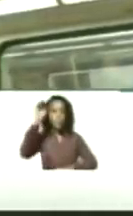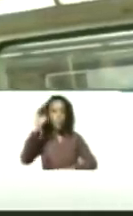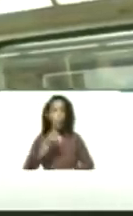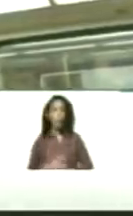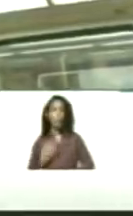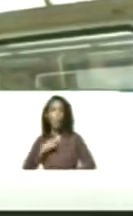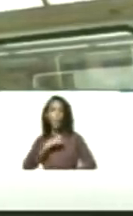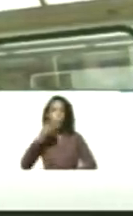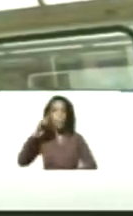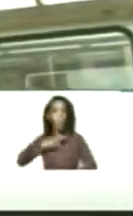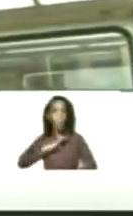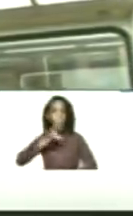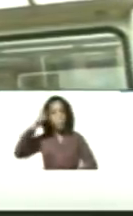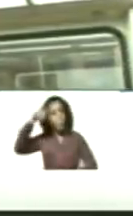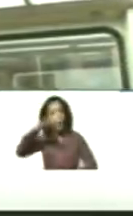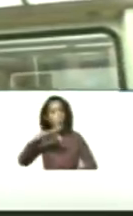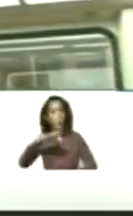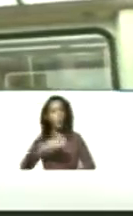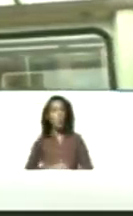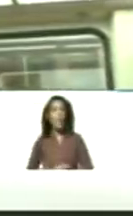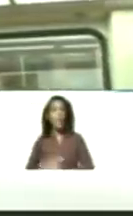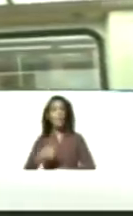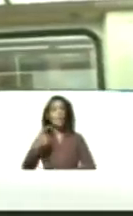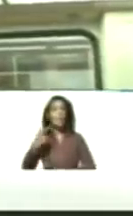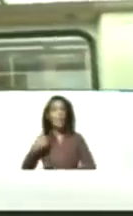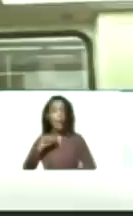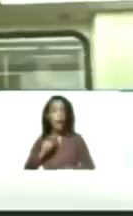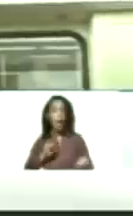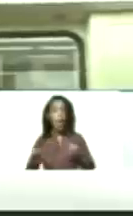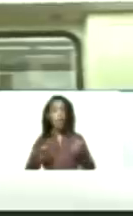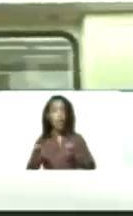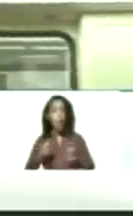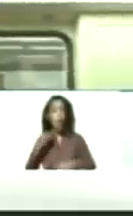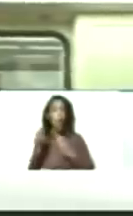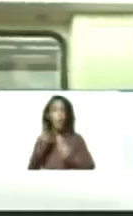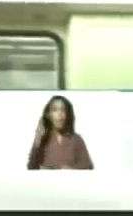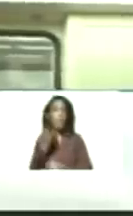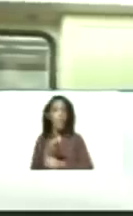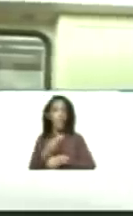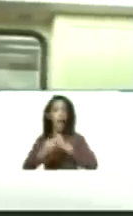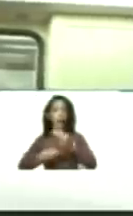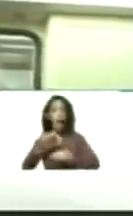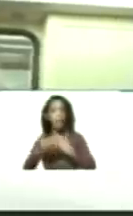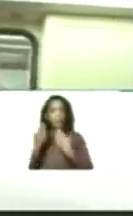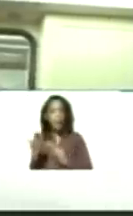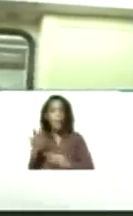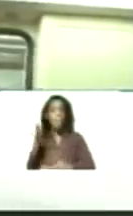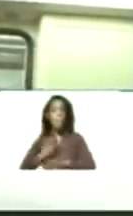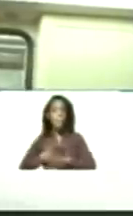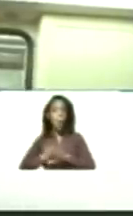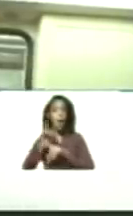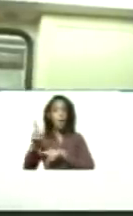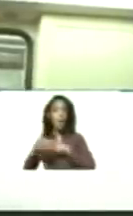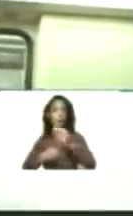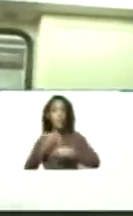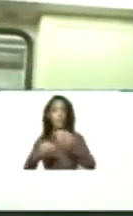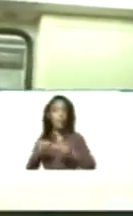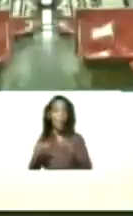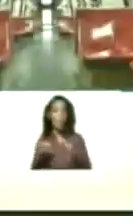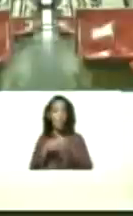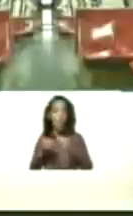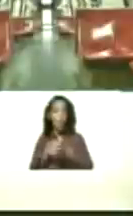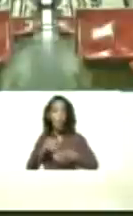nuestro pueblo. Tener las riendas como debe ser. Por eso creamos un polo científico en